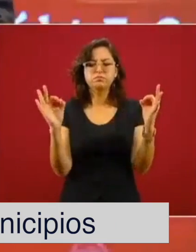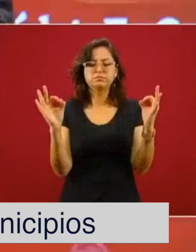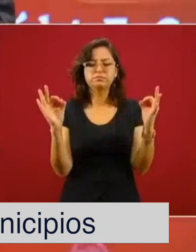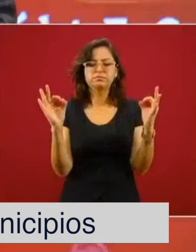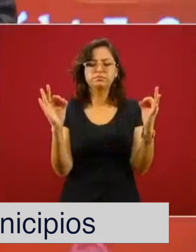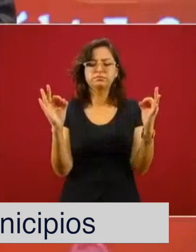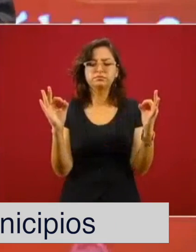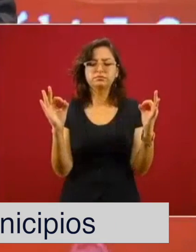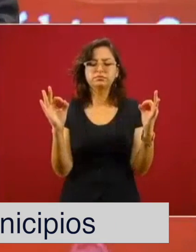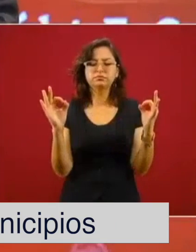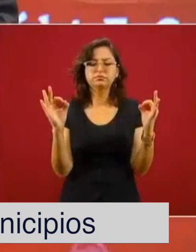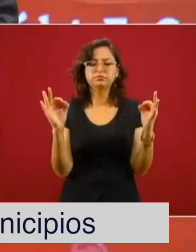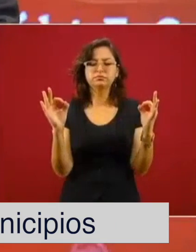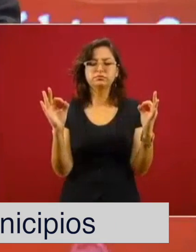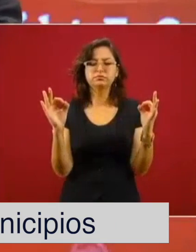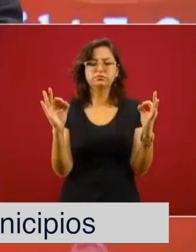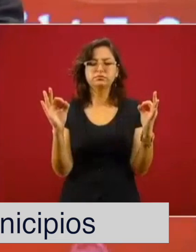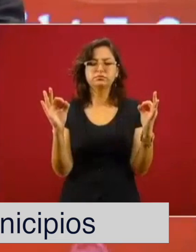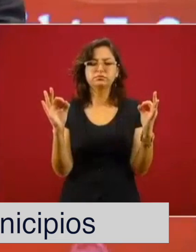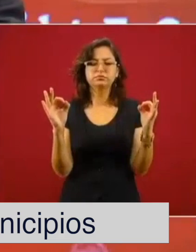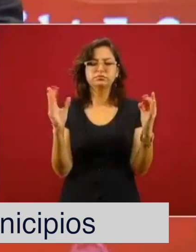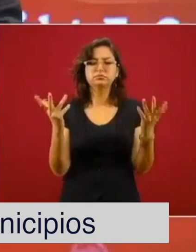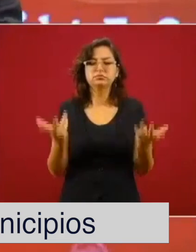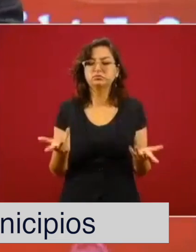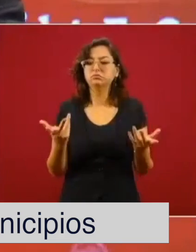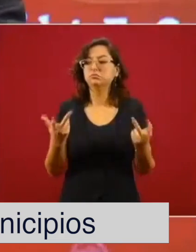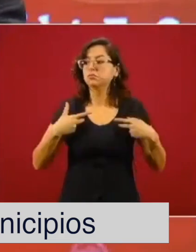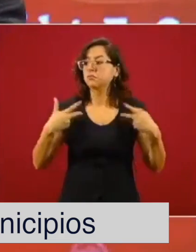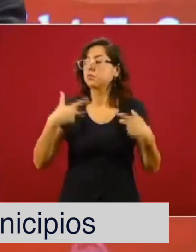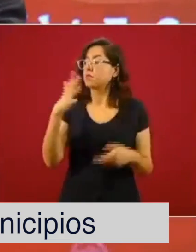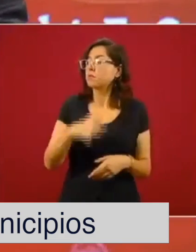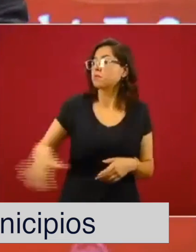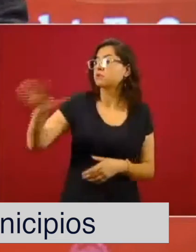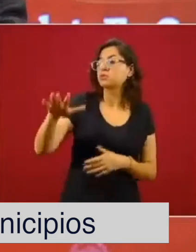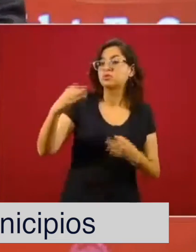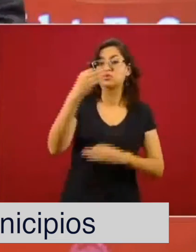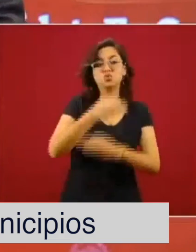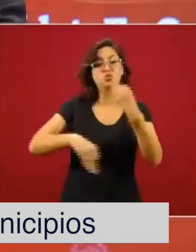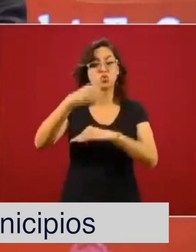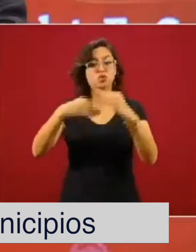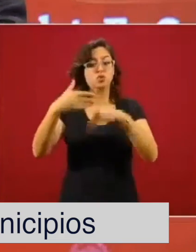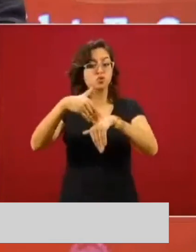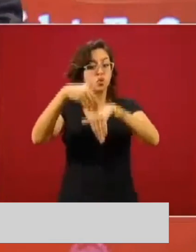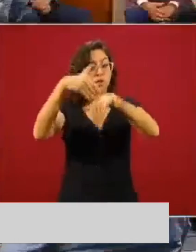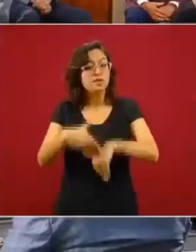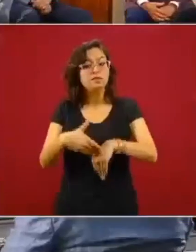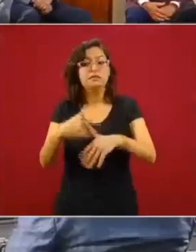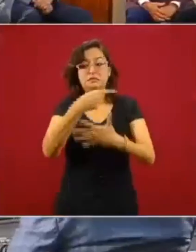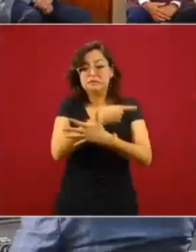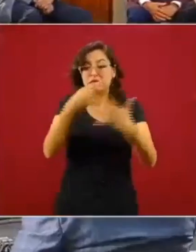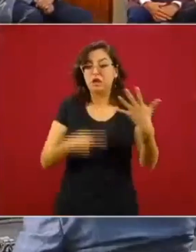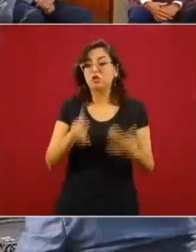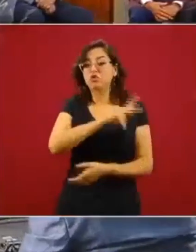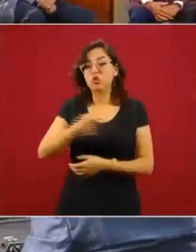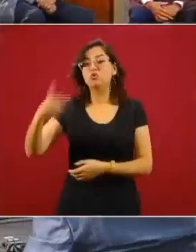5,177 personas. Aprovechó también para pedir disciplina de parte de la población para seguir las indicaciones del gobierno, lo que